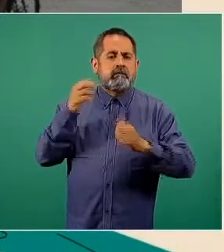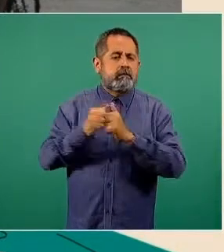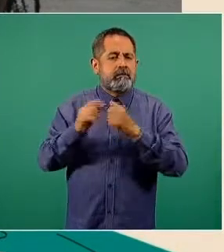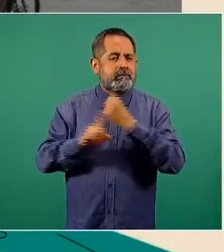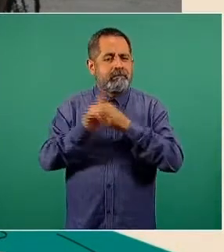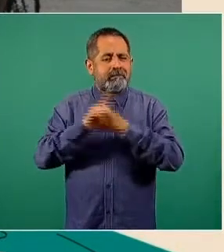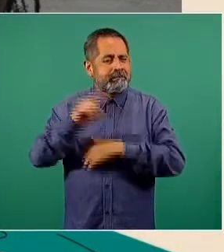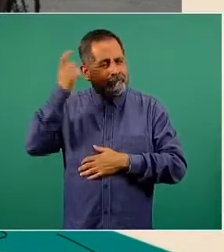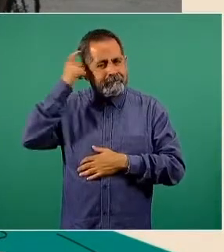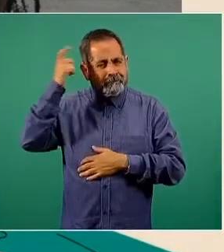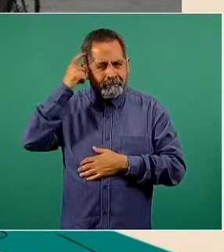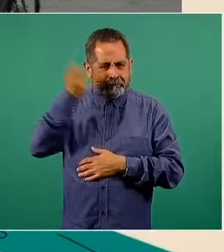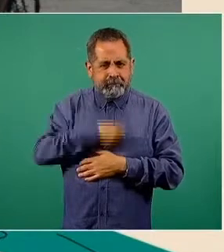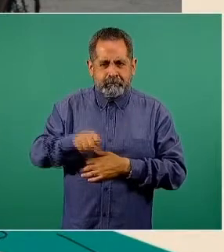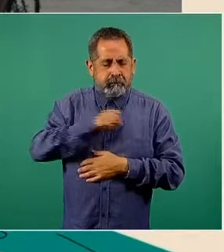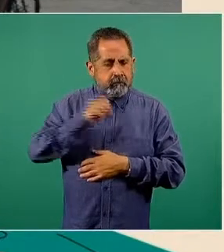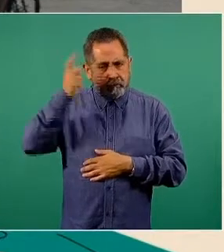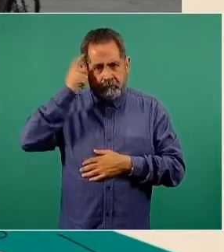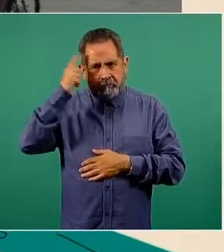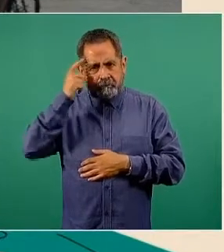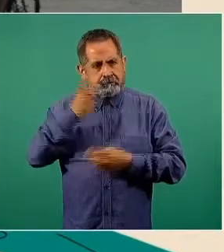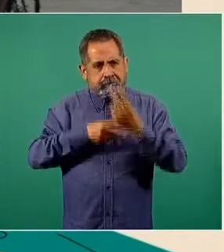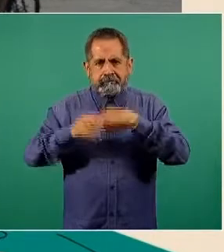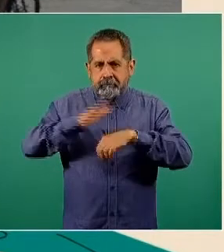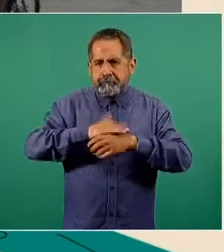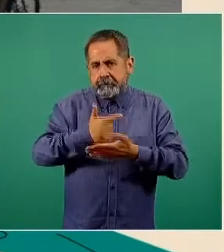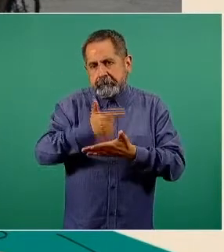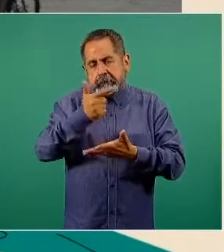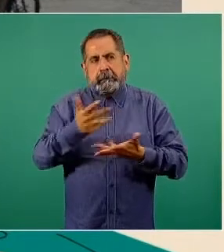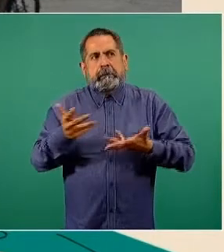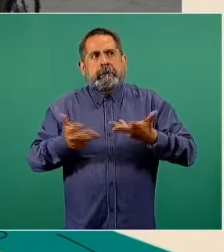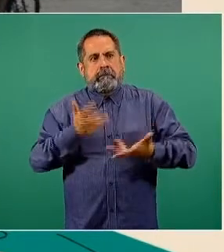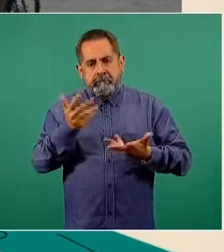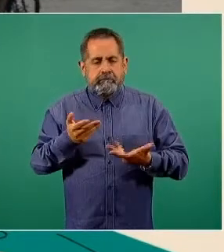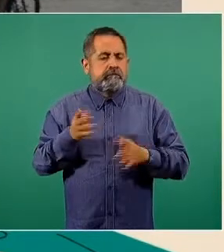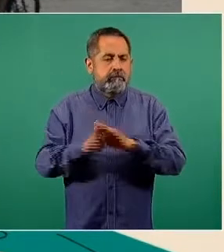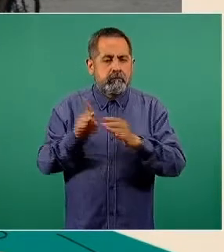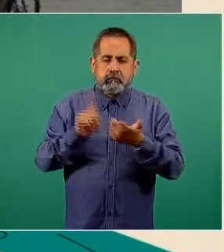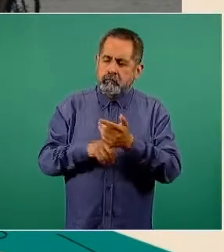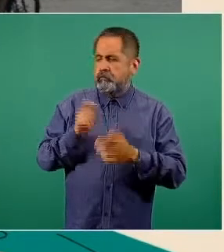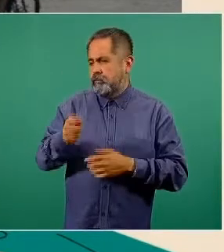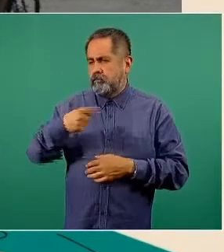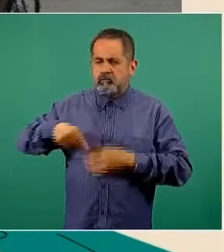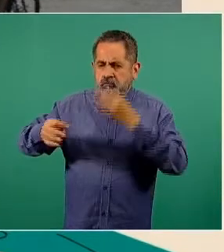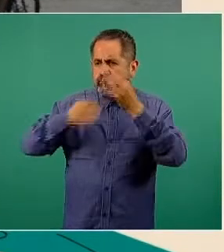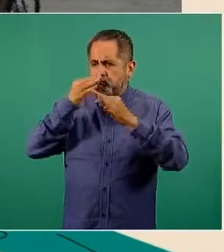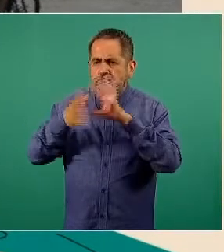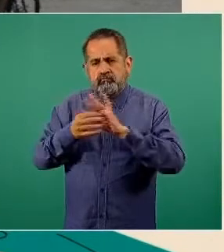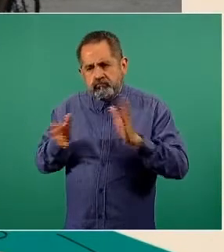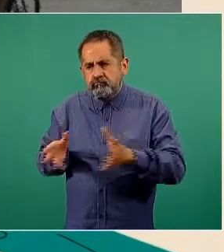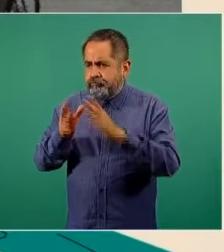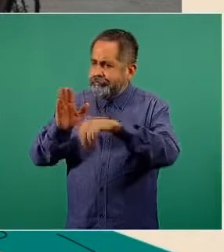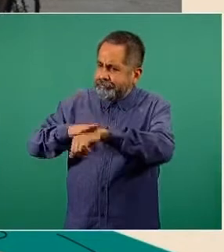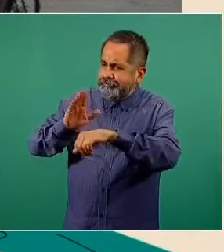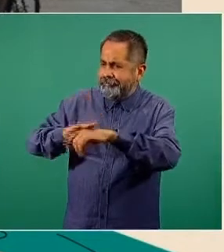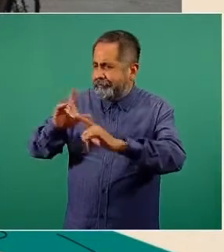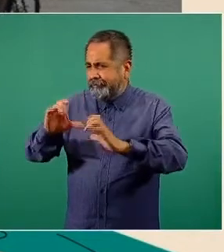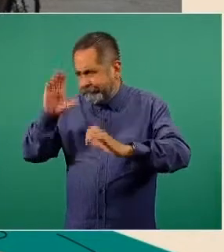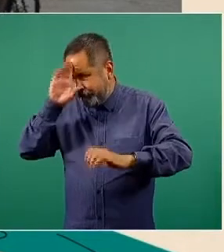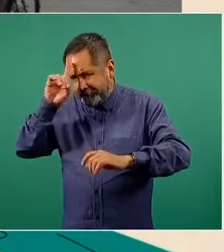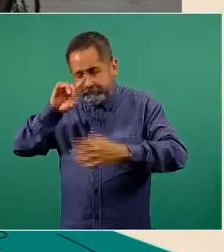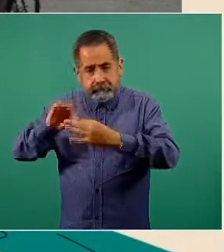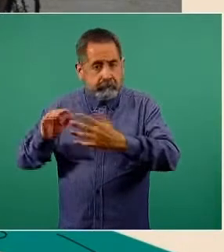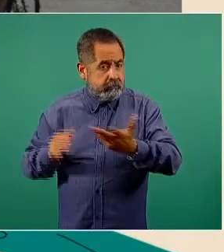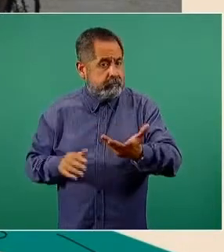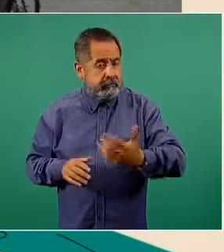la pandemia pues van a agravarse. Por lo tanto, el trabajo para la promoción de factores de riesgo es primordial. En